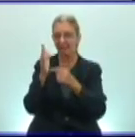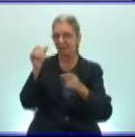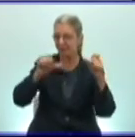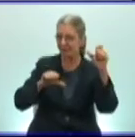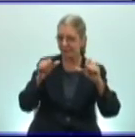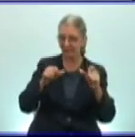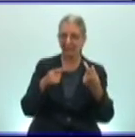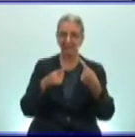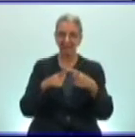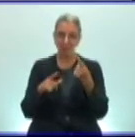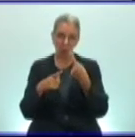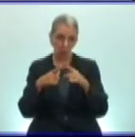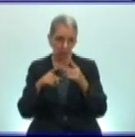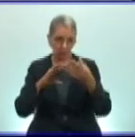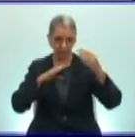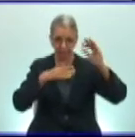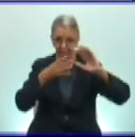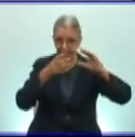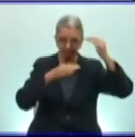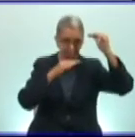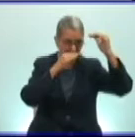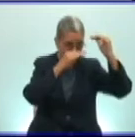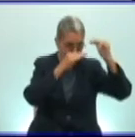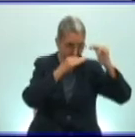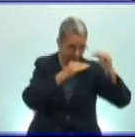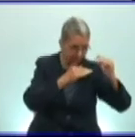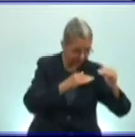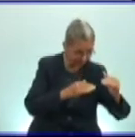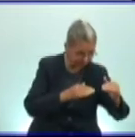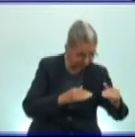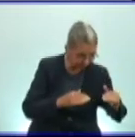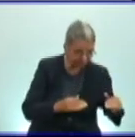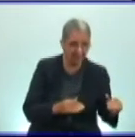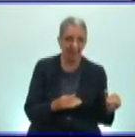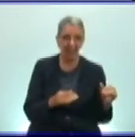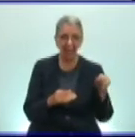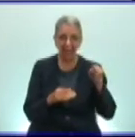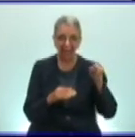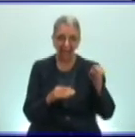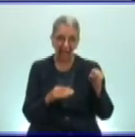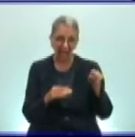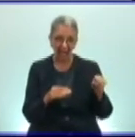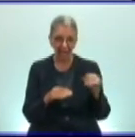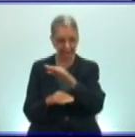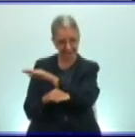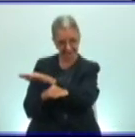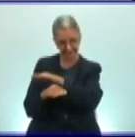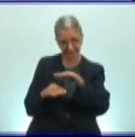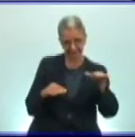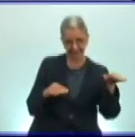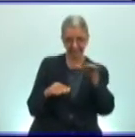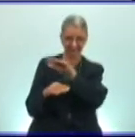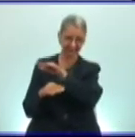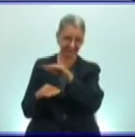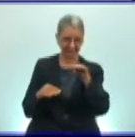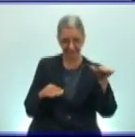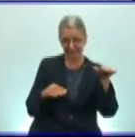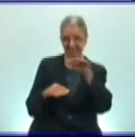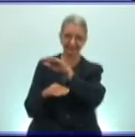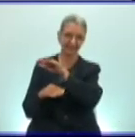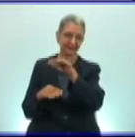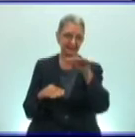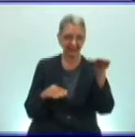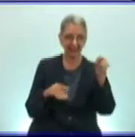que tenemos 7 hileras, es decir, las analizamos de forma horizontal, ¿verdad? Y